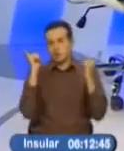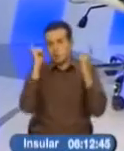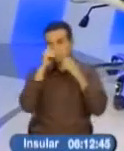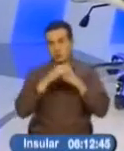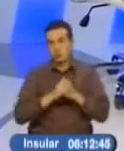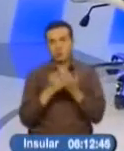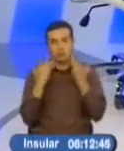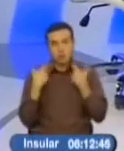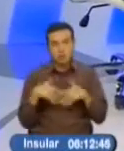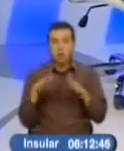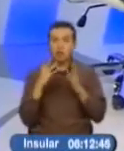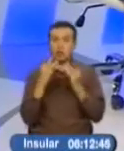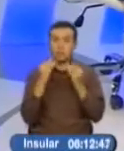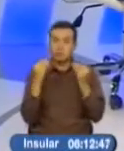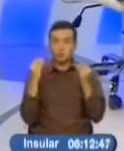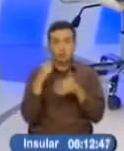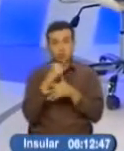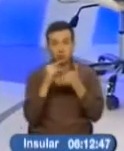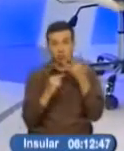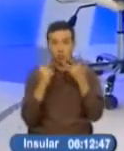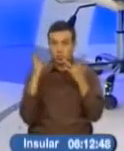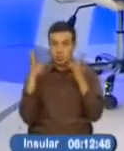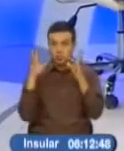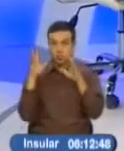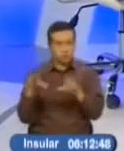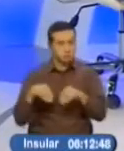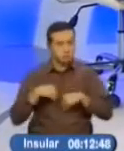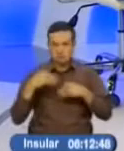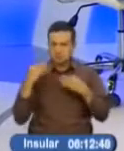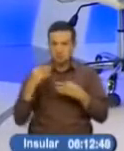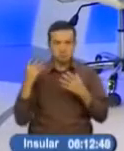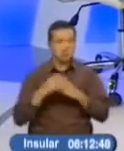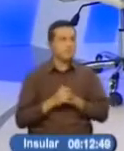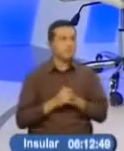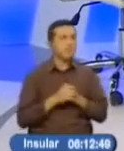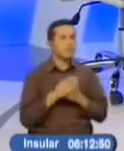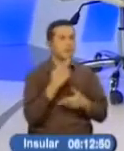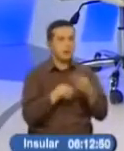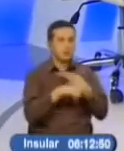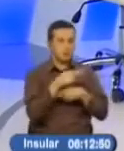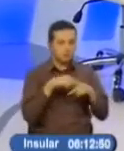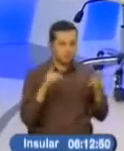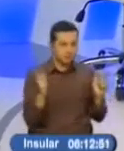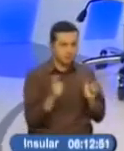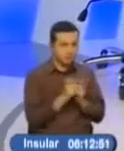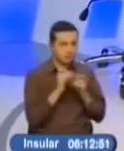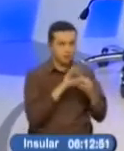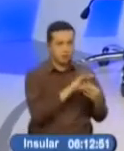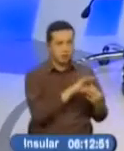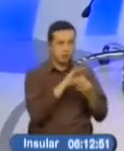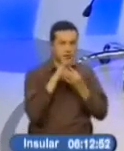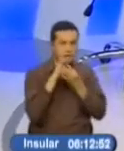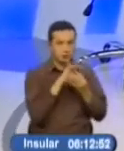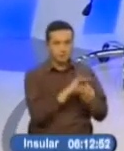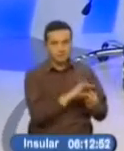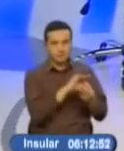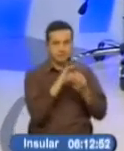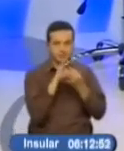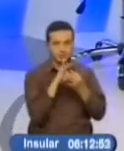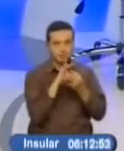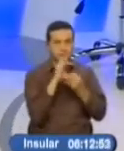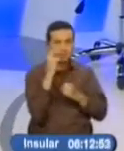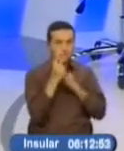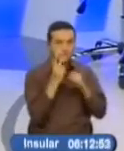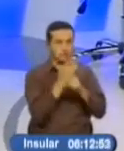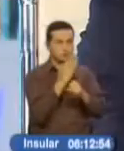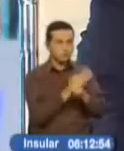Pero hemos logrado cosas imposibles. Cambiemos a otro tema. Economía popular y solidaria en encadenamientos, cadenas. Hace